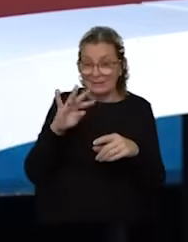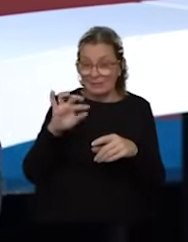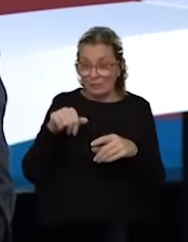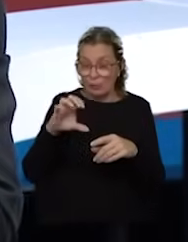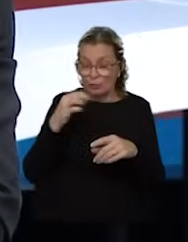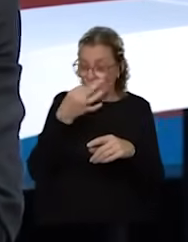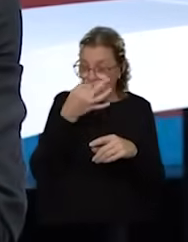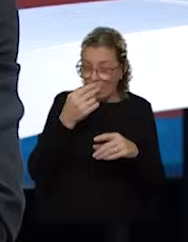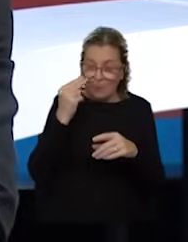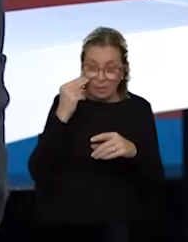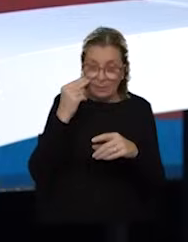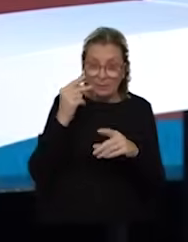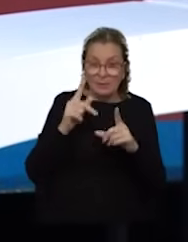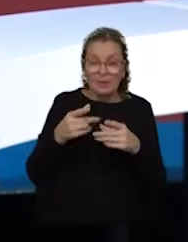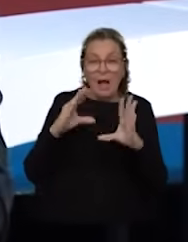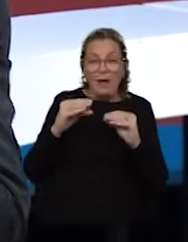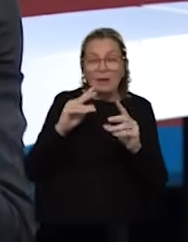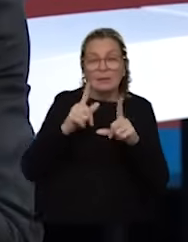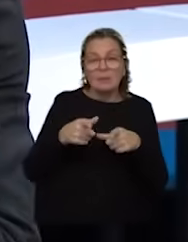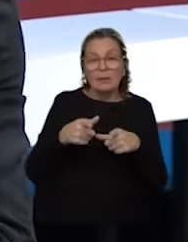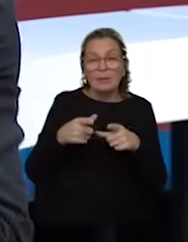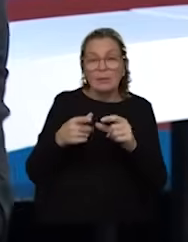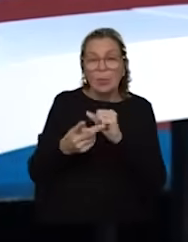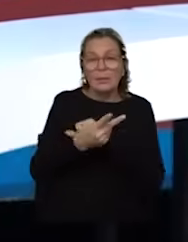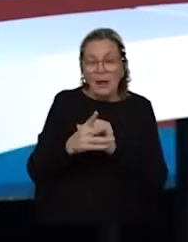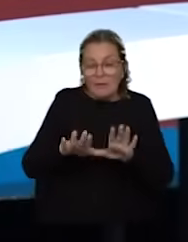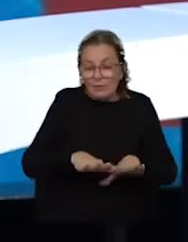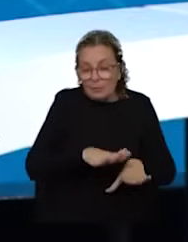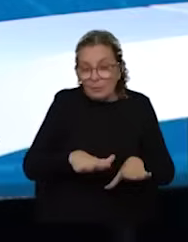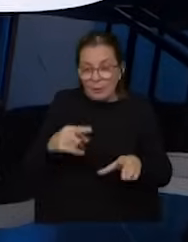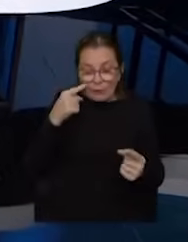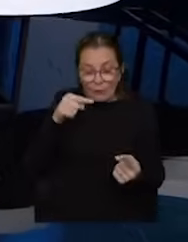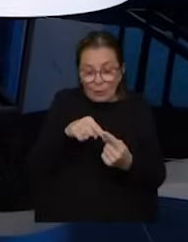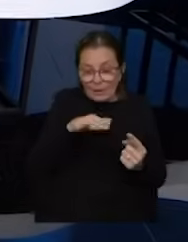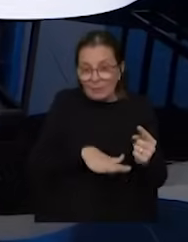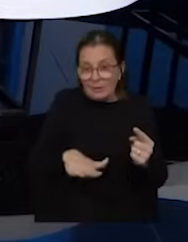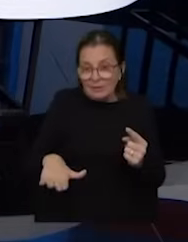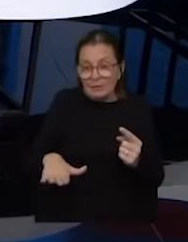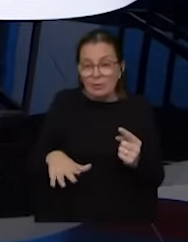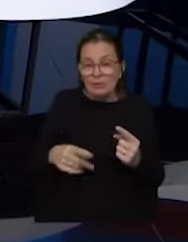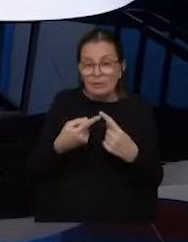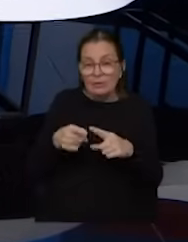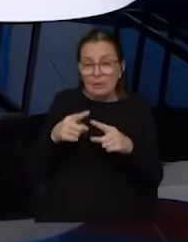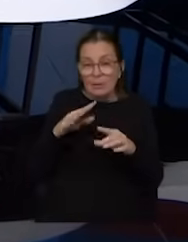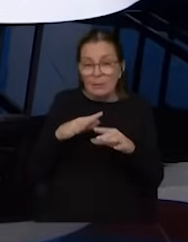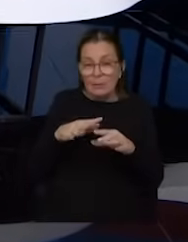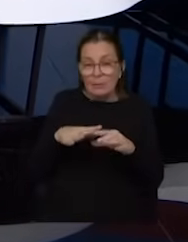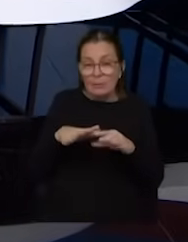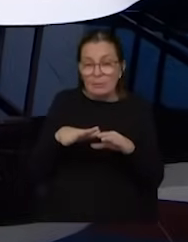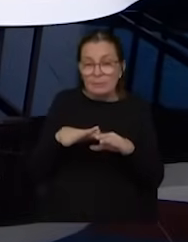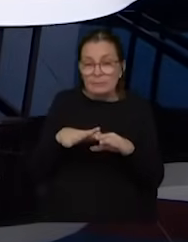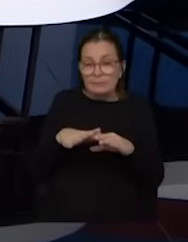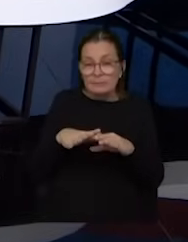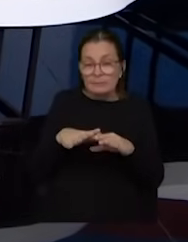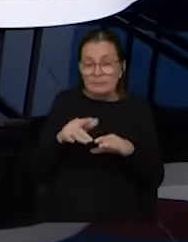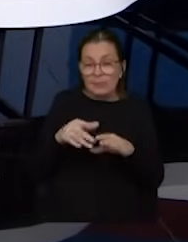narcotráfico Este habla también de blindar la primera infancia poner el foco ahí hay un montón de aspectos tenemos una mirada muy transversal